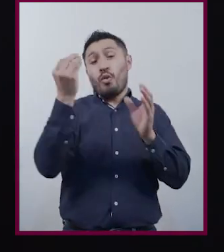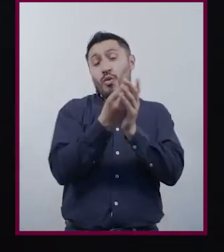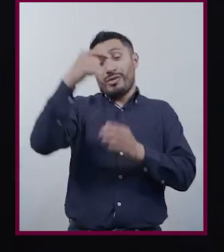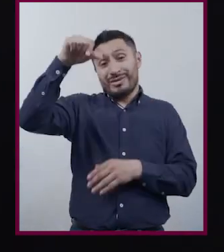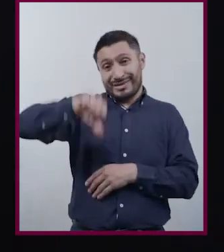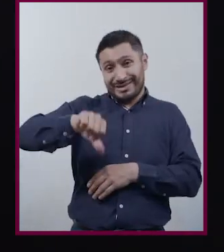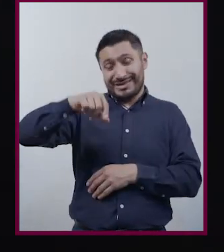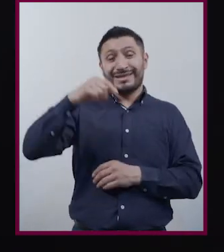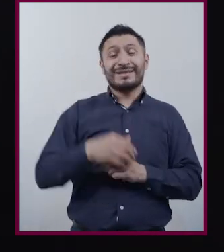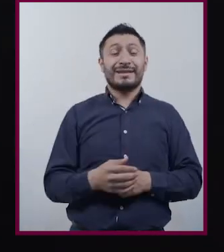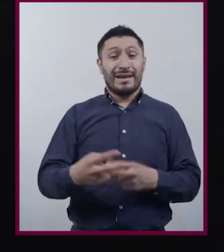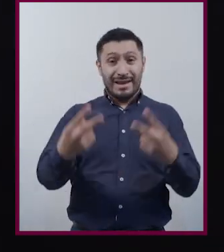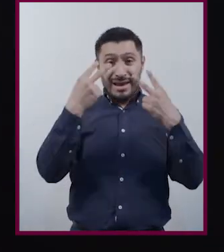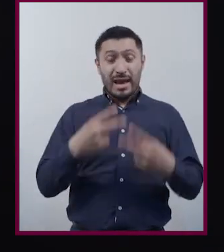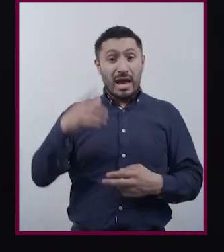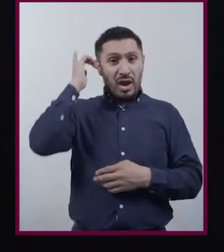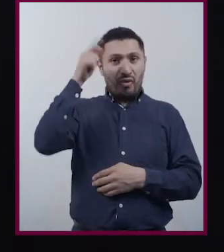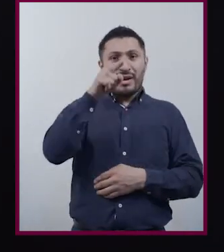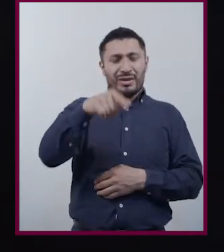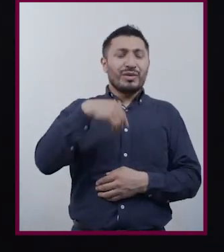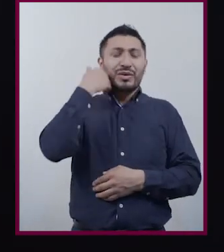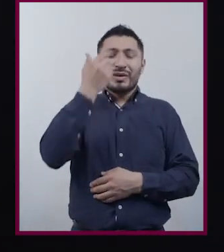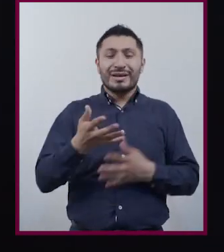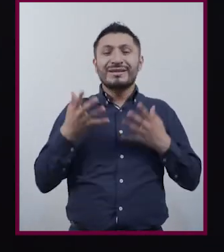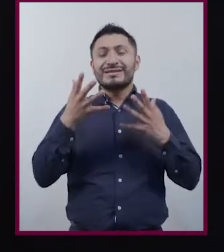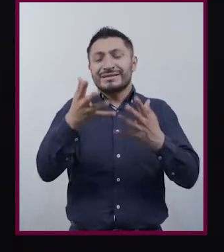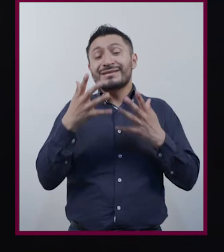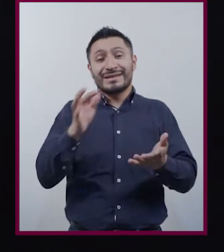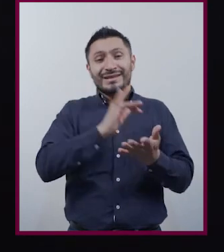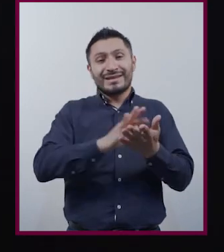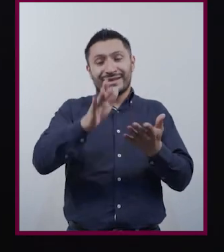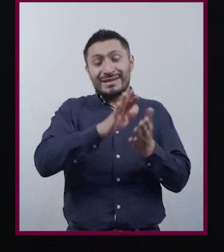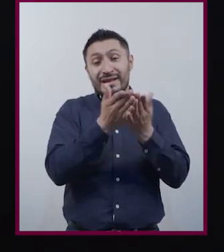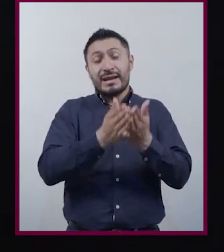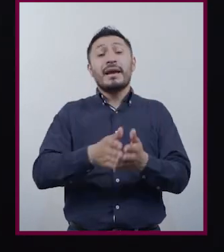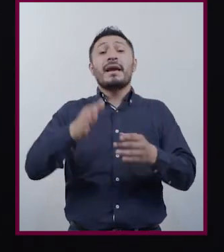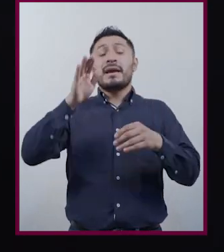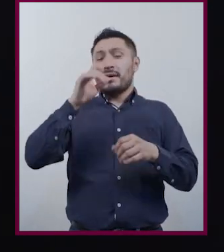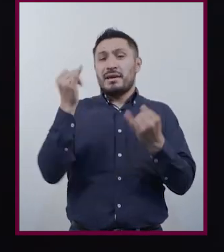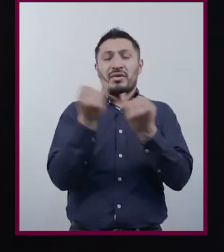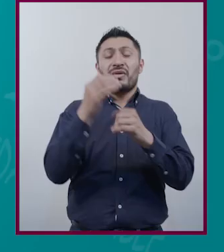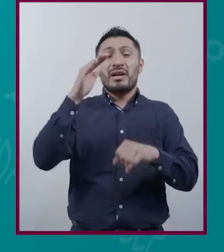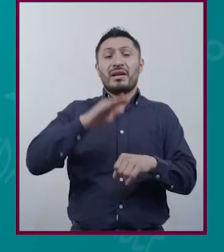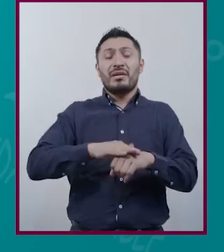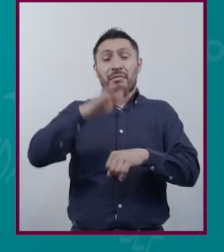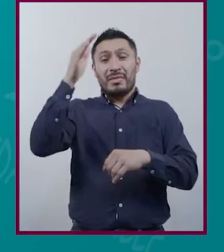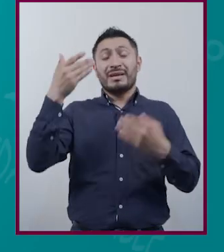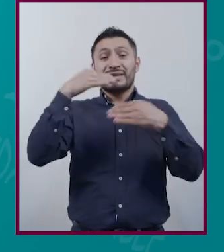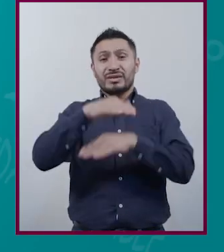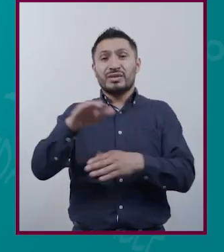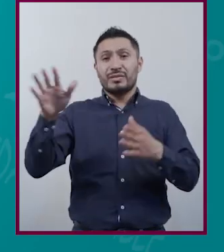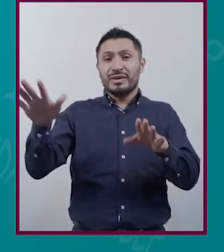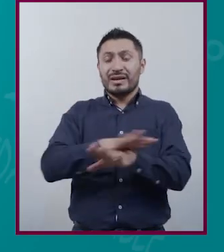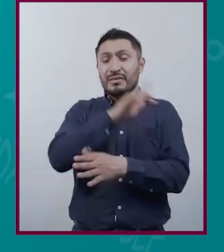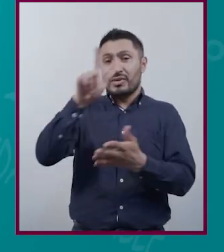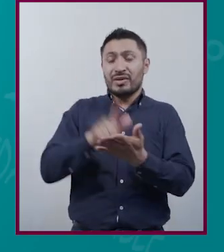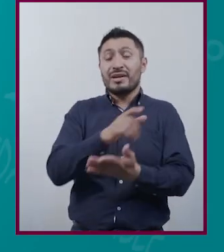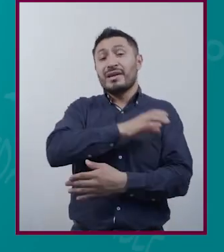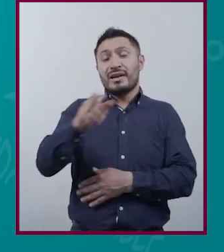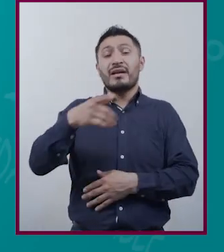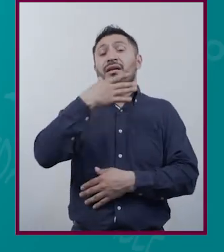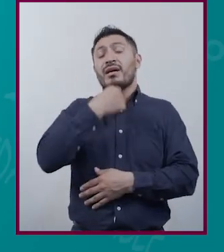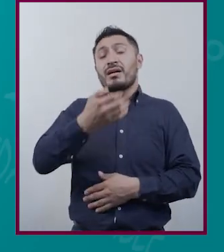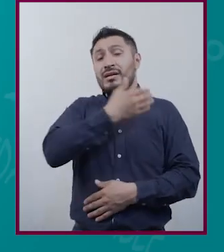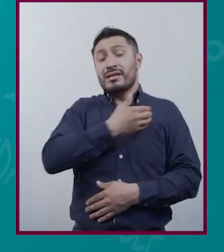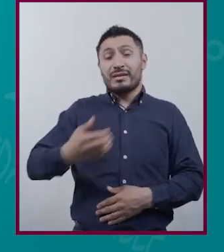te hayan dado ganas de leer la novela y aprender más sobre la reforma agraria del presidente Cárdenas. La novela Balún Canán